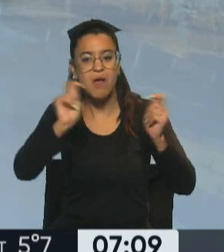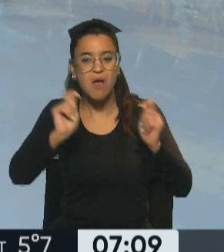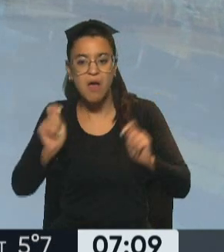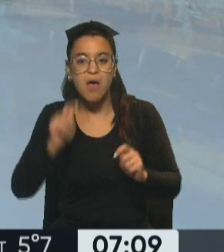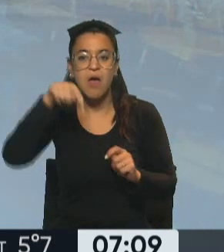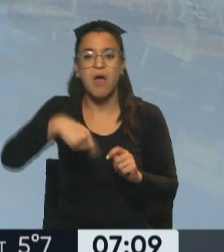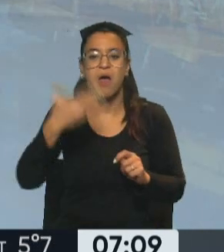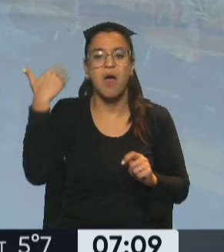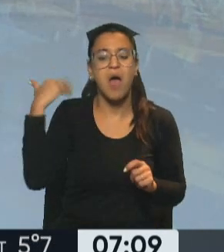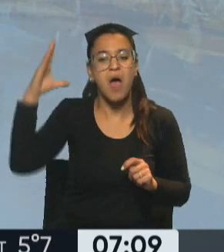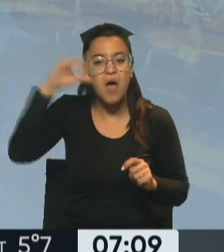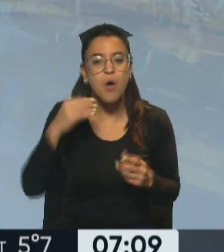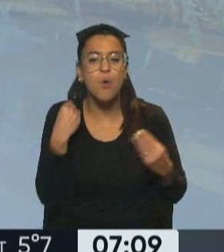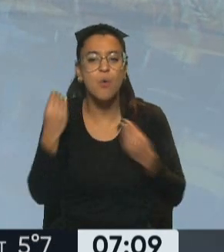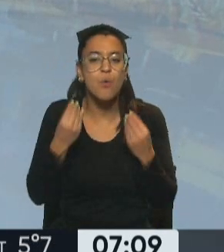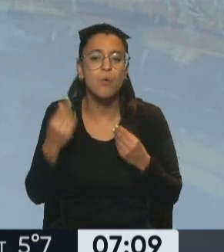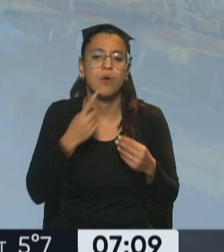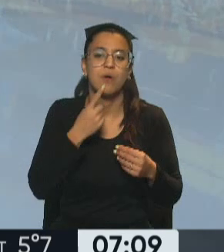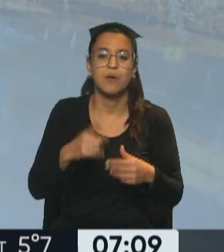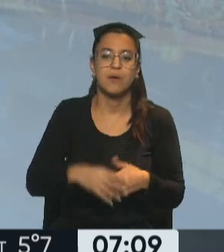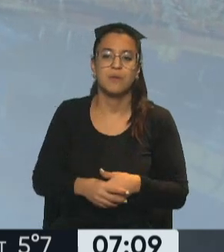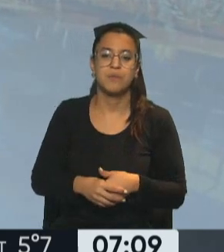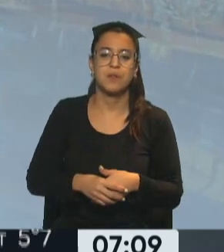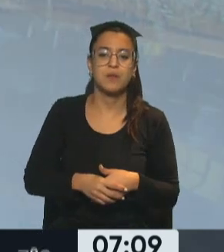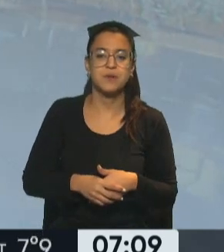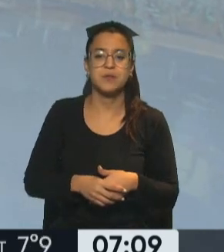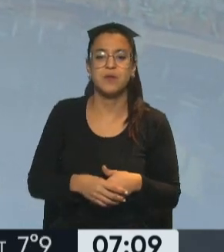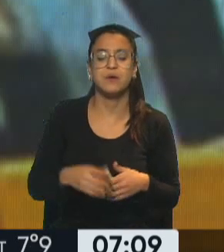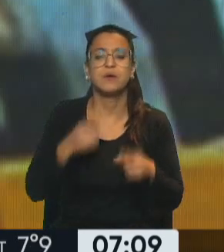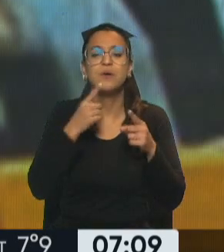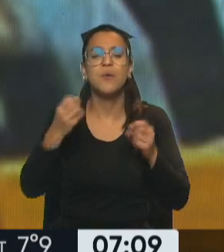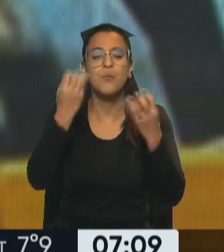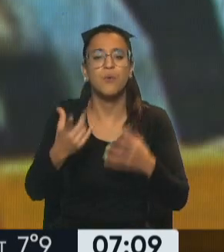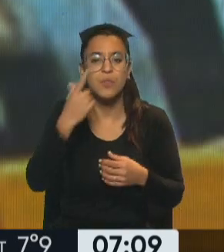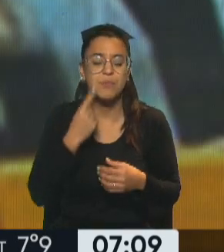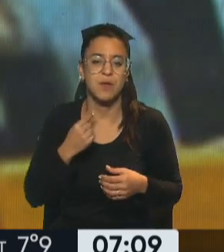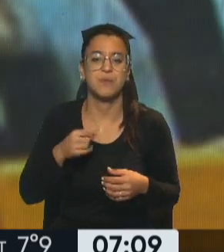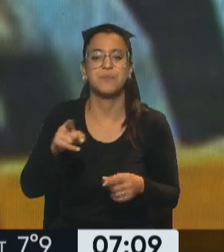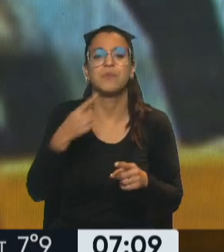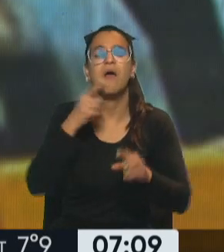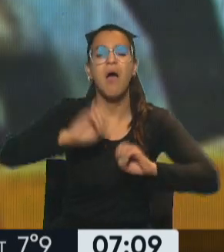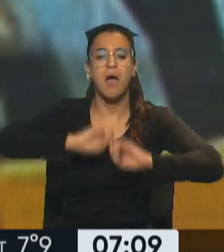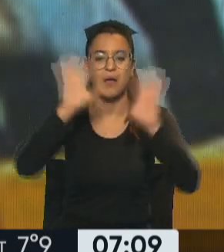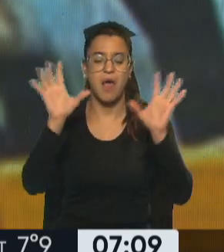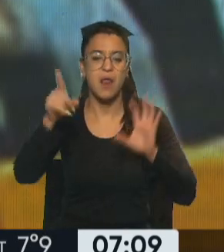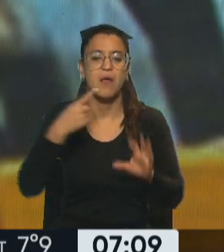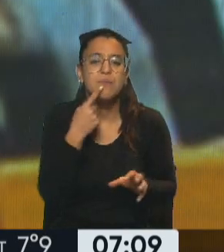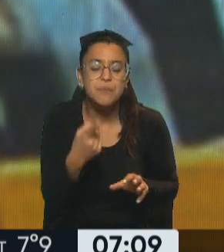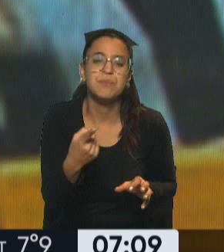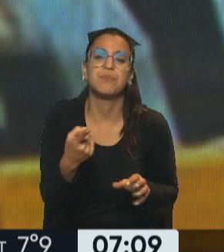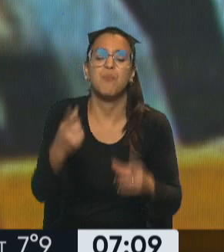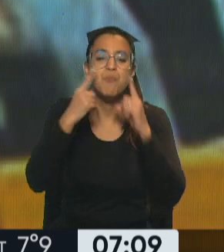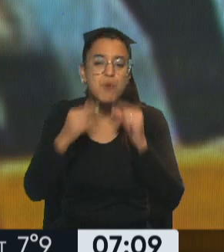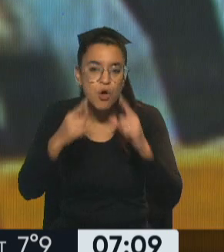en la medianoche. ¿Cuál sería ahora el eje central de la misma? Sí, muy buenos días. Primero, aclarar entonces que es una